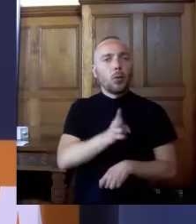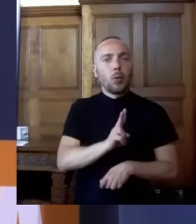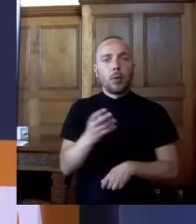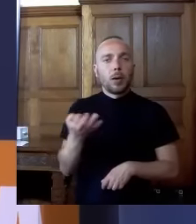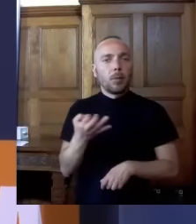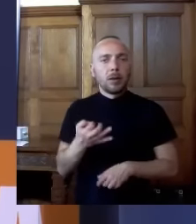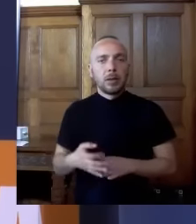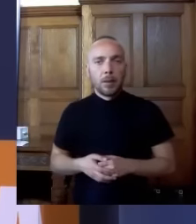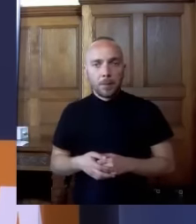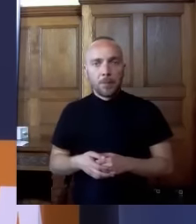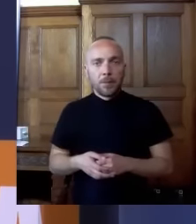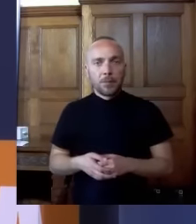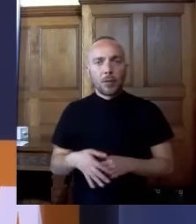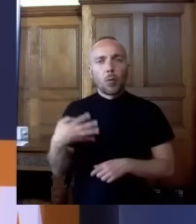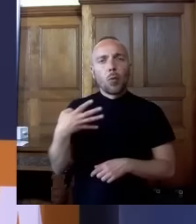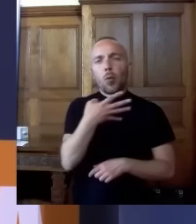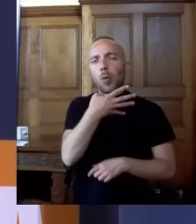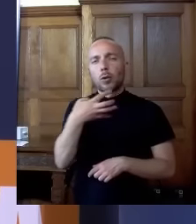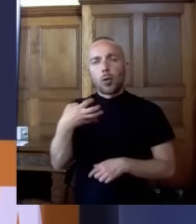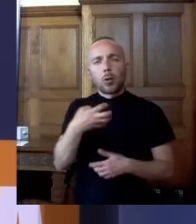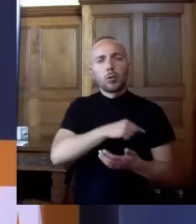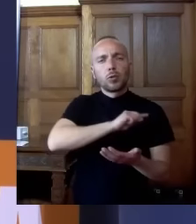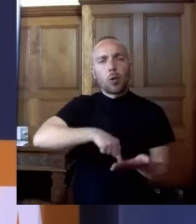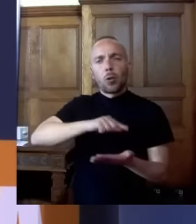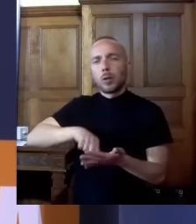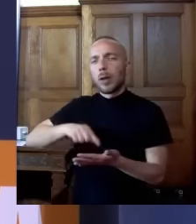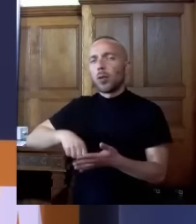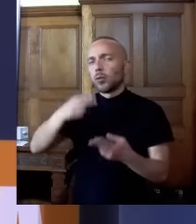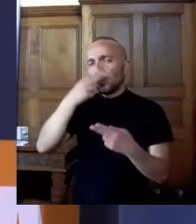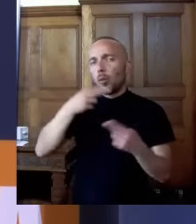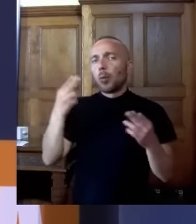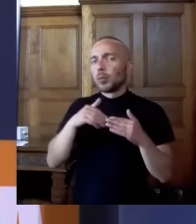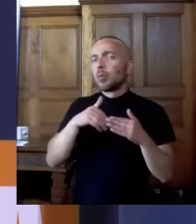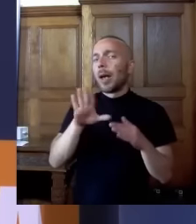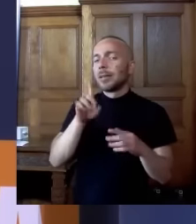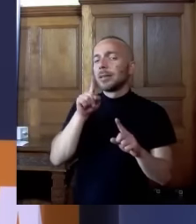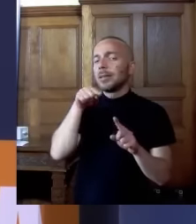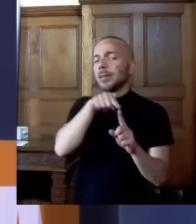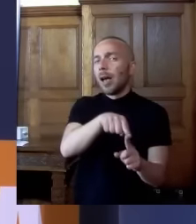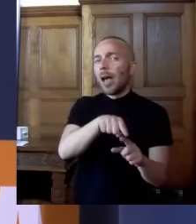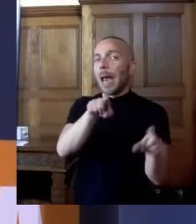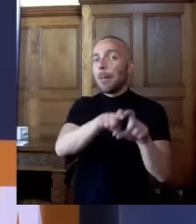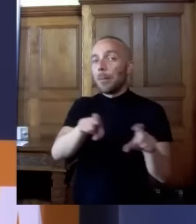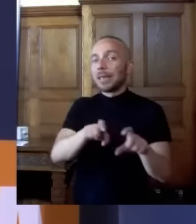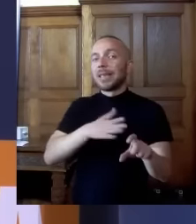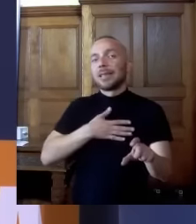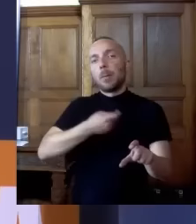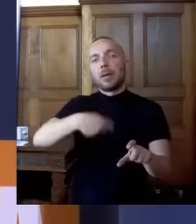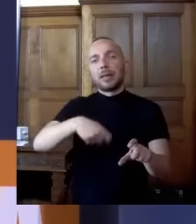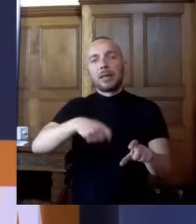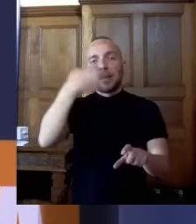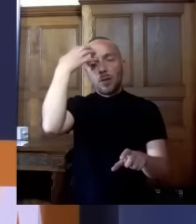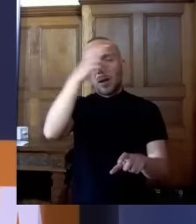Vasco más de 400 contratos públicos con las empresas del presidente del Madrid Don